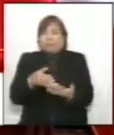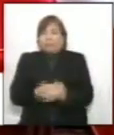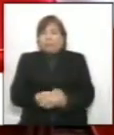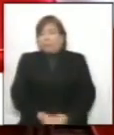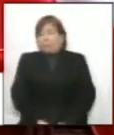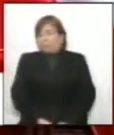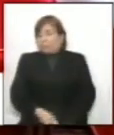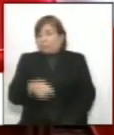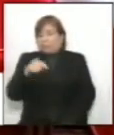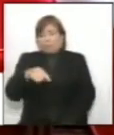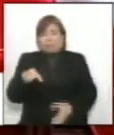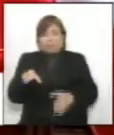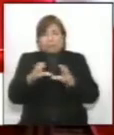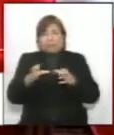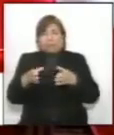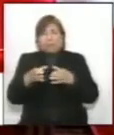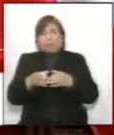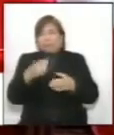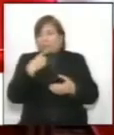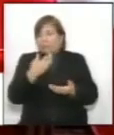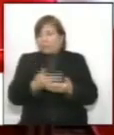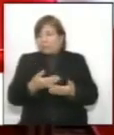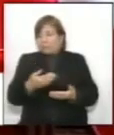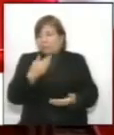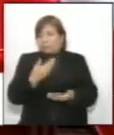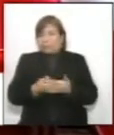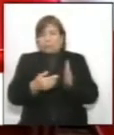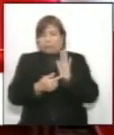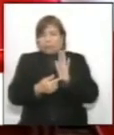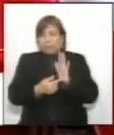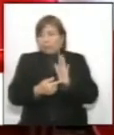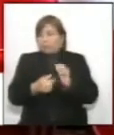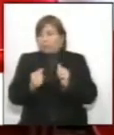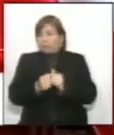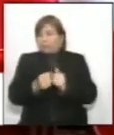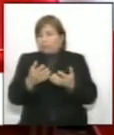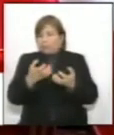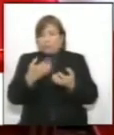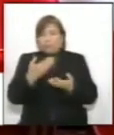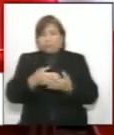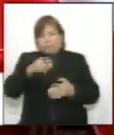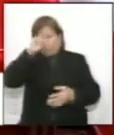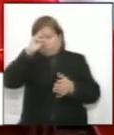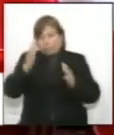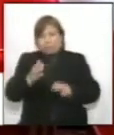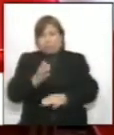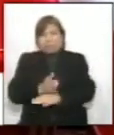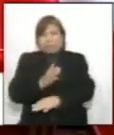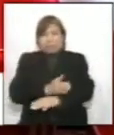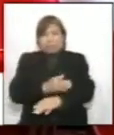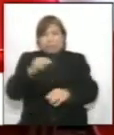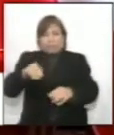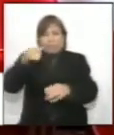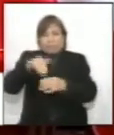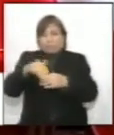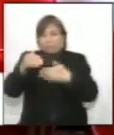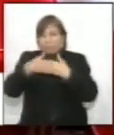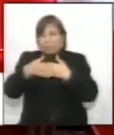Y eso es lo que está haciendo este Congreso. Con esta constitución política a la mano, porque lo que queremos es un Perú mejor. Y que queremos que estas elecciones que se